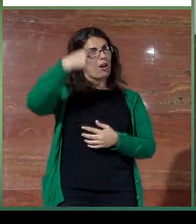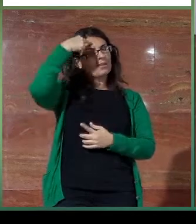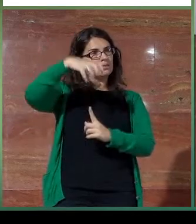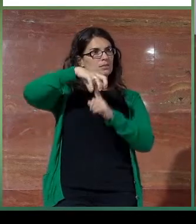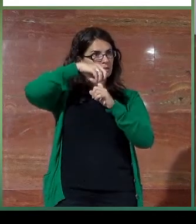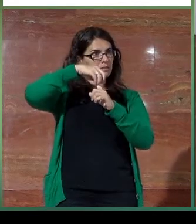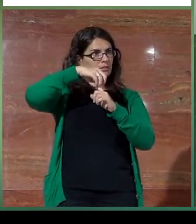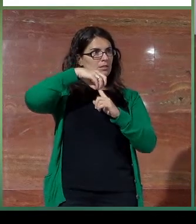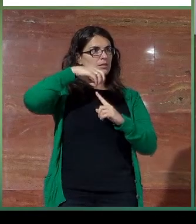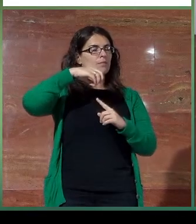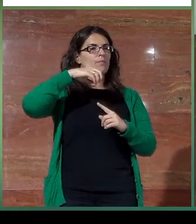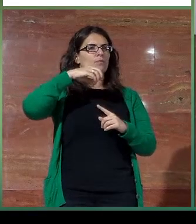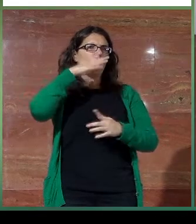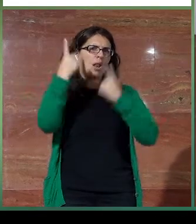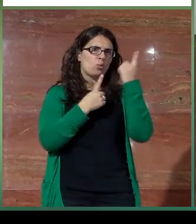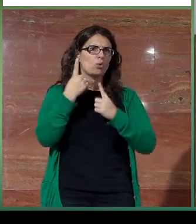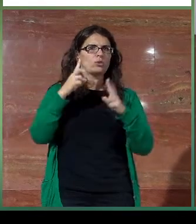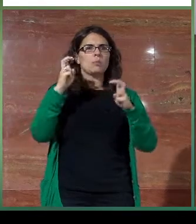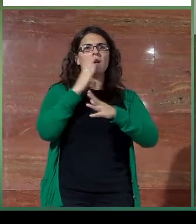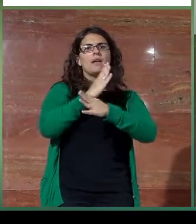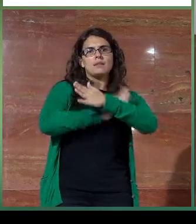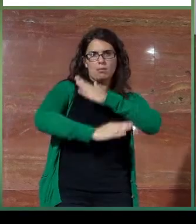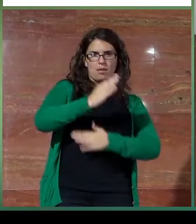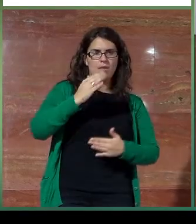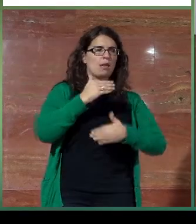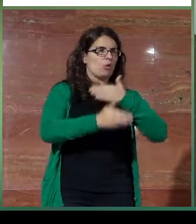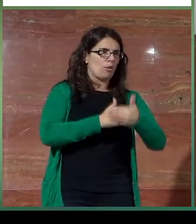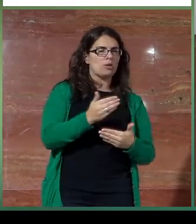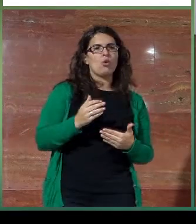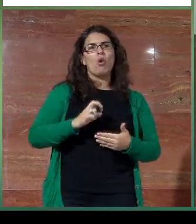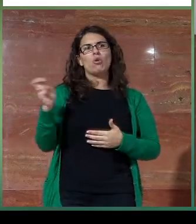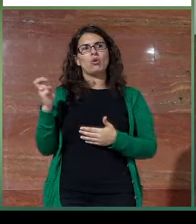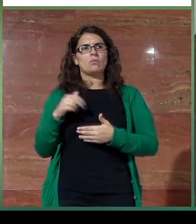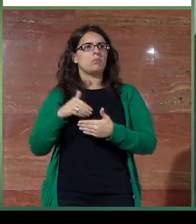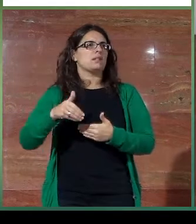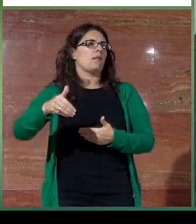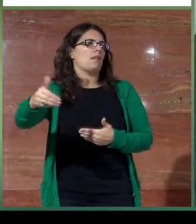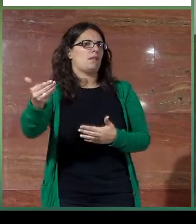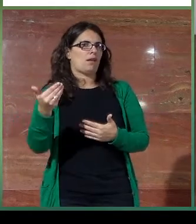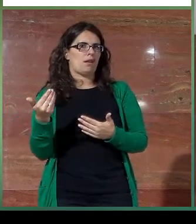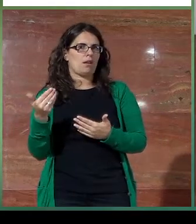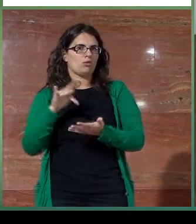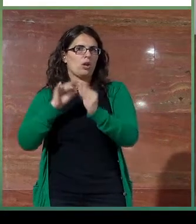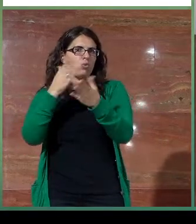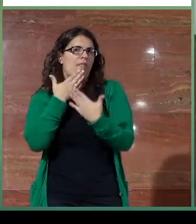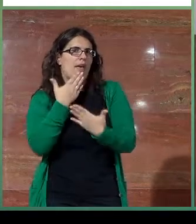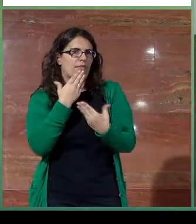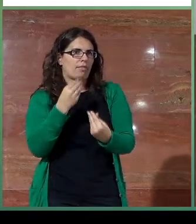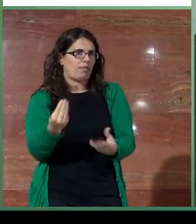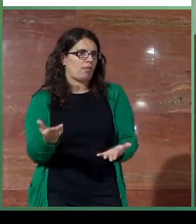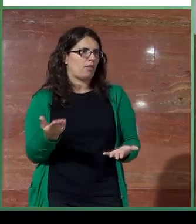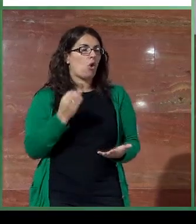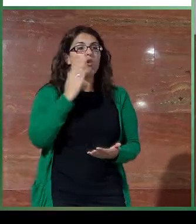proceso, algunos en cuestión de discapacidad, algunos en un proceso evolucionado o evolutivo de su propia edad, o